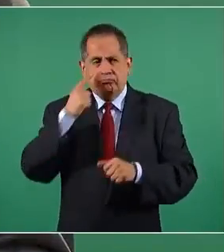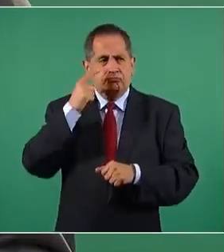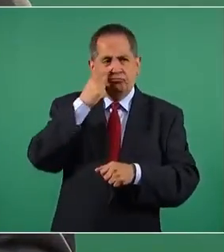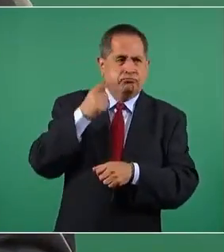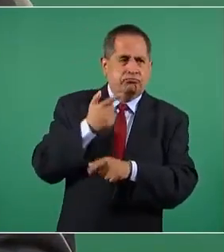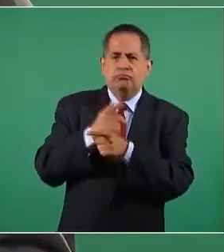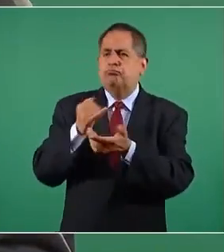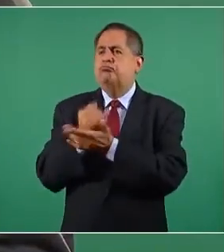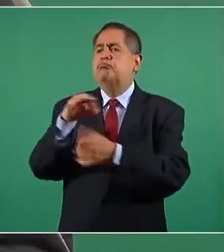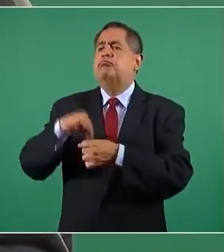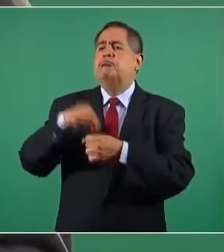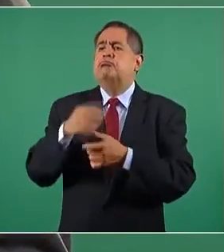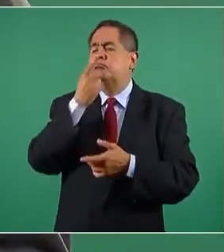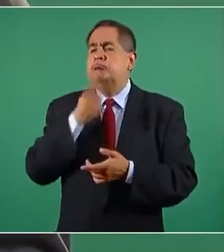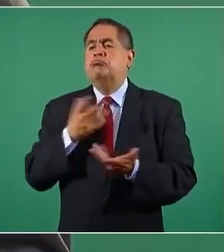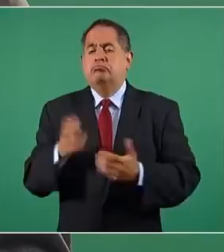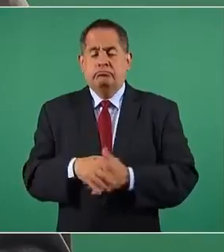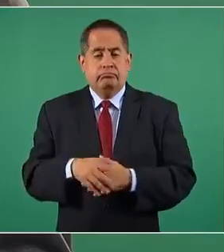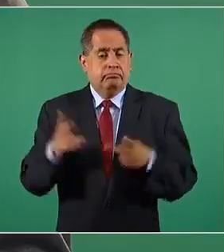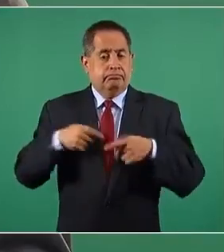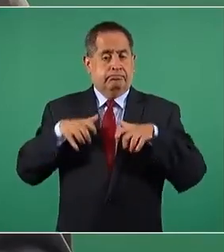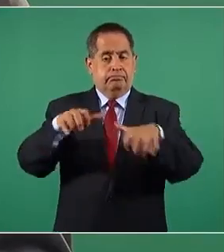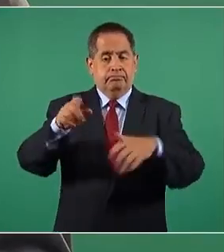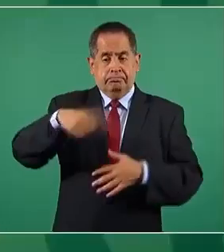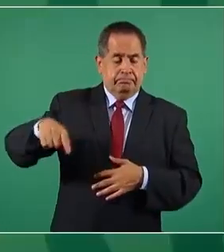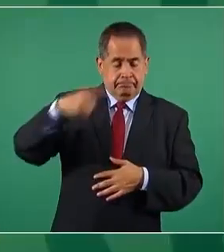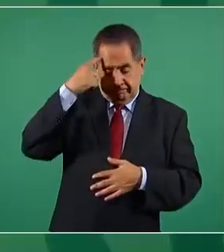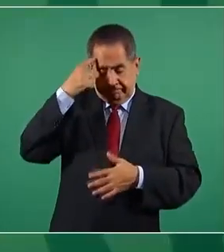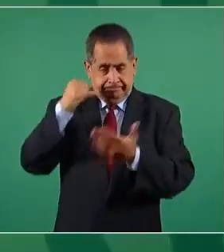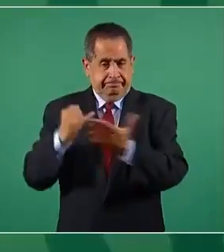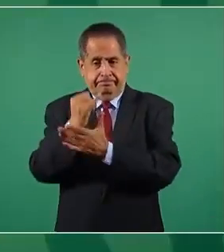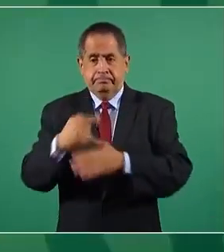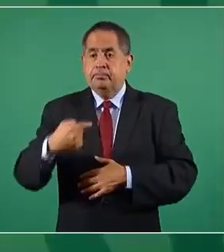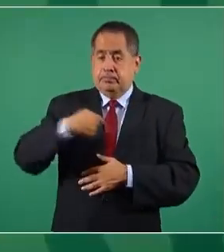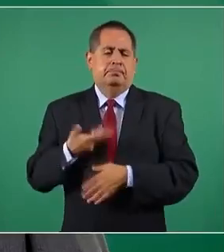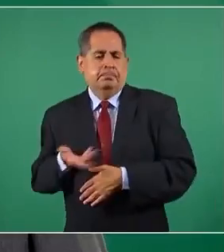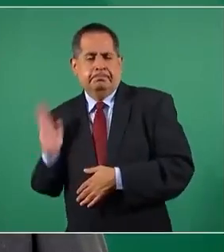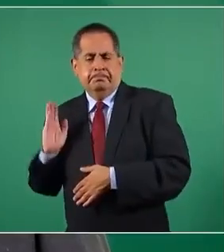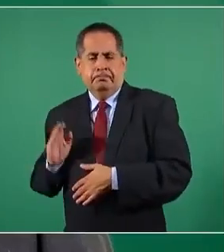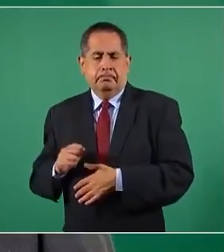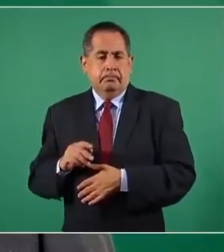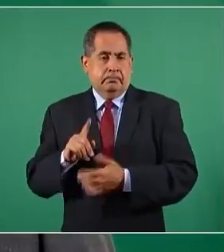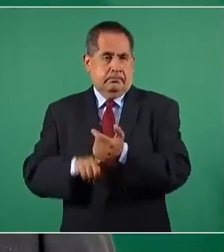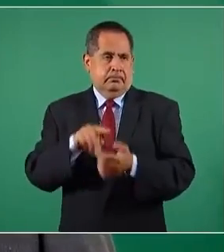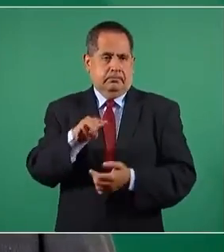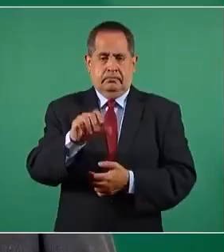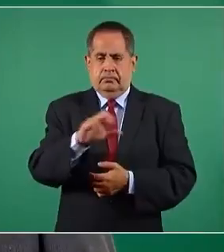democrática. El pueblo va a decidir si me quedo o me voy en marzo.